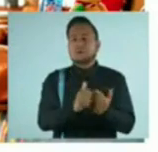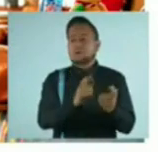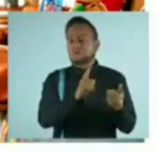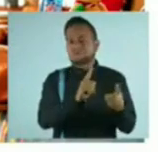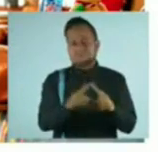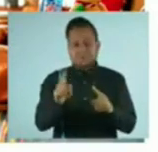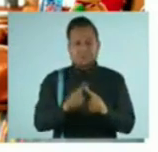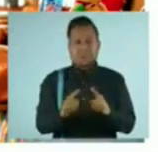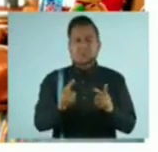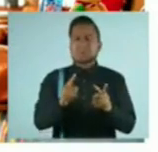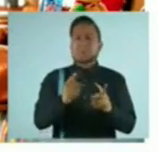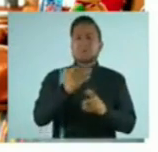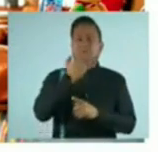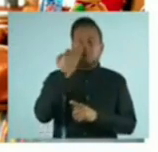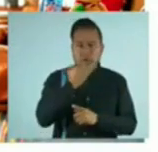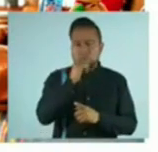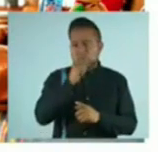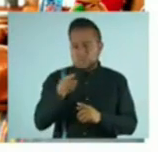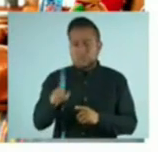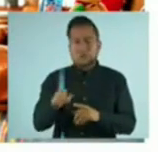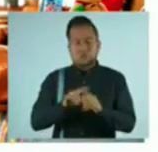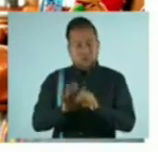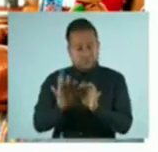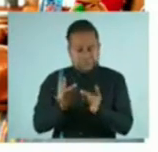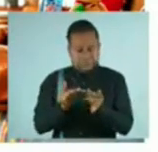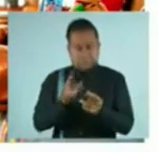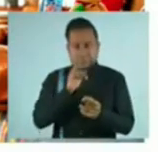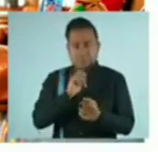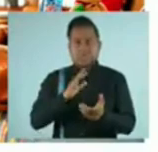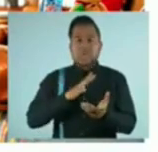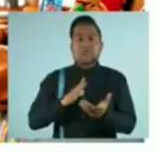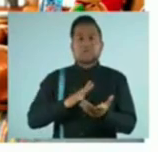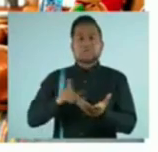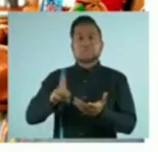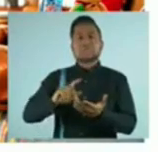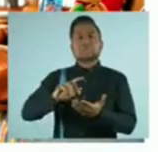se cultiva de muy buena calidad el aguacate Hass.